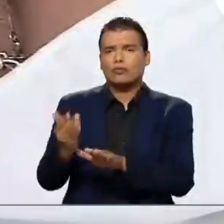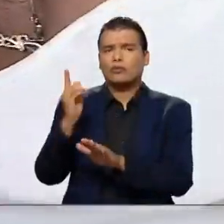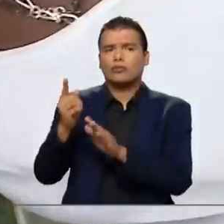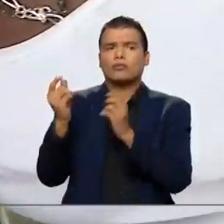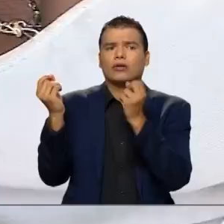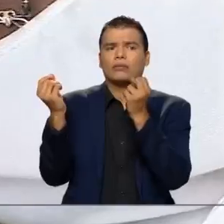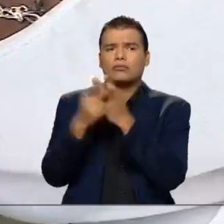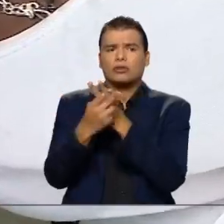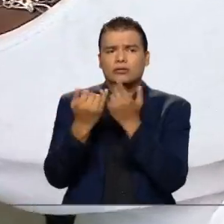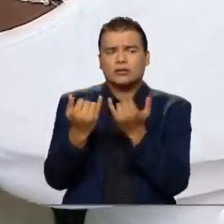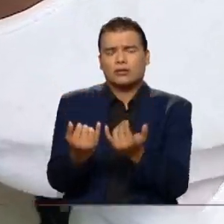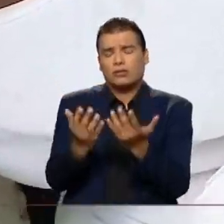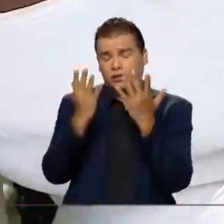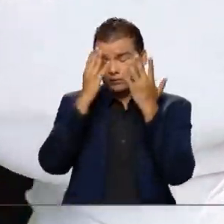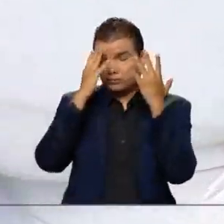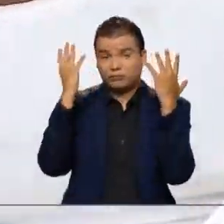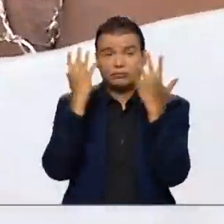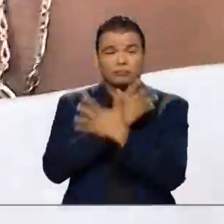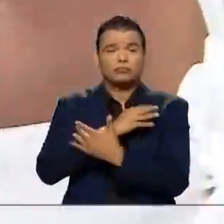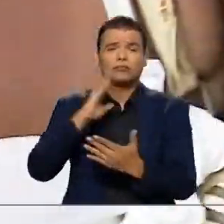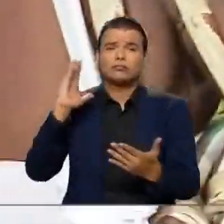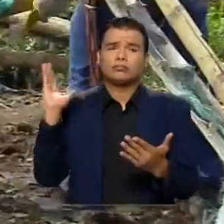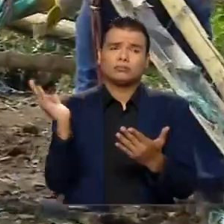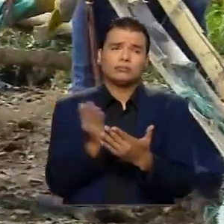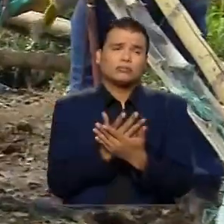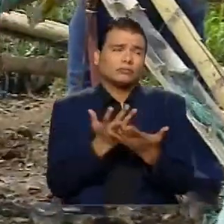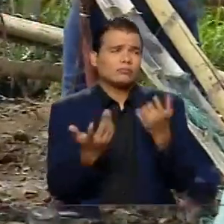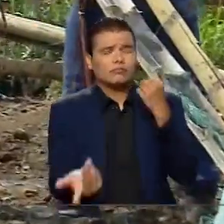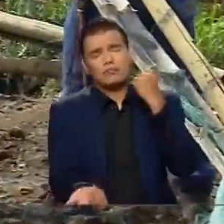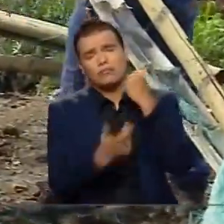Porque me atropellan así.